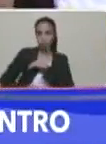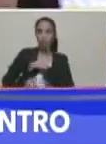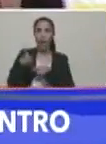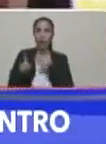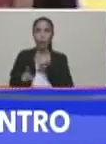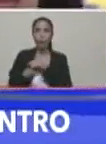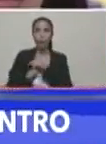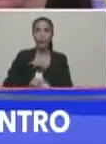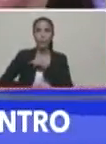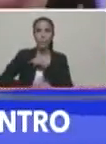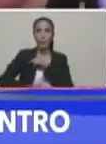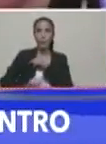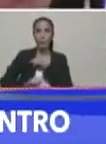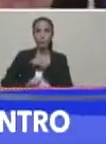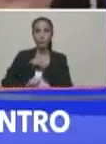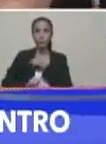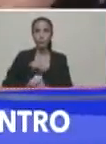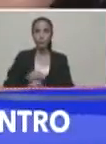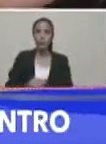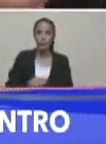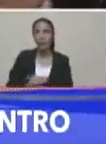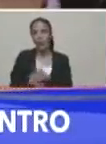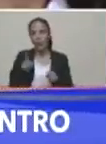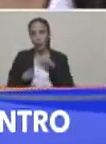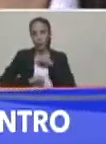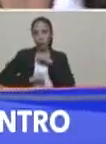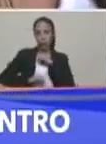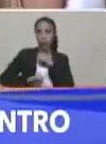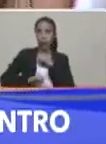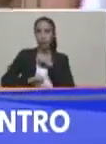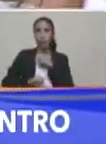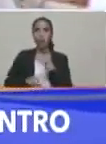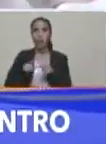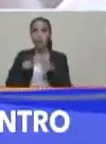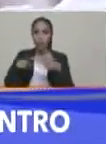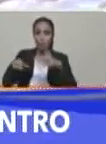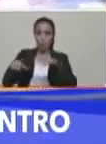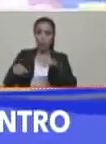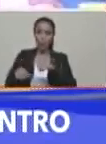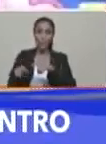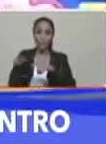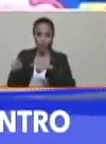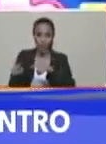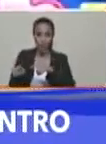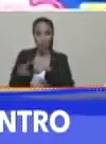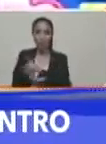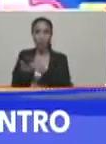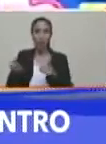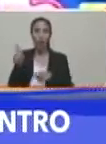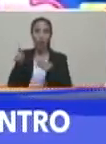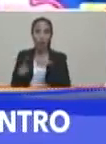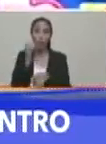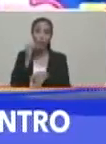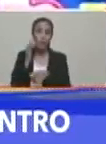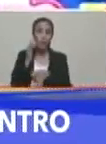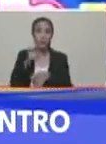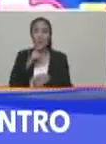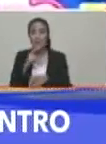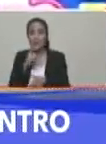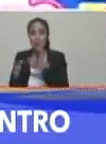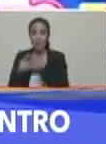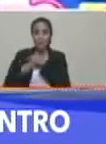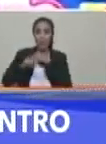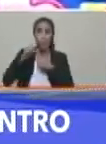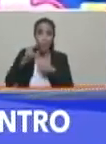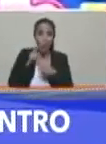el plan parto humanizado que usted diseñó, presidente, para que en cada así exista una sala de bajo riesgo, y ya usted ve cada día